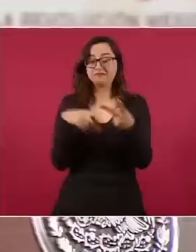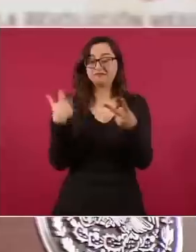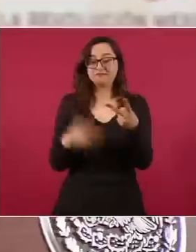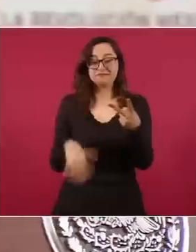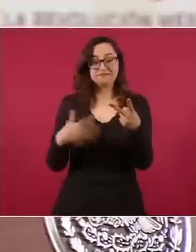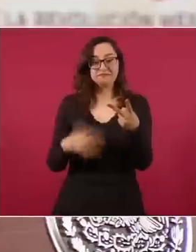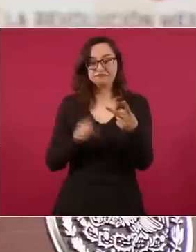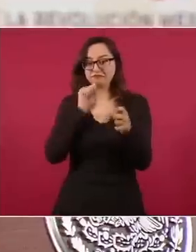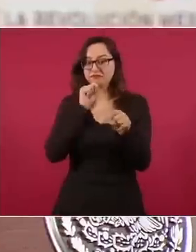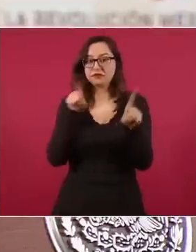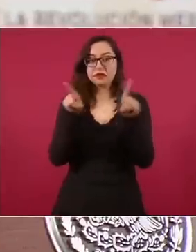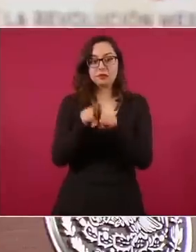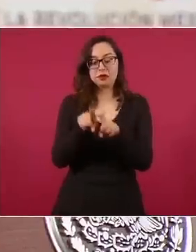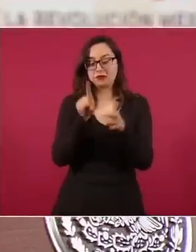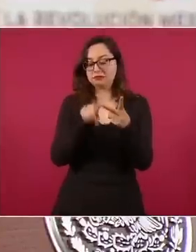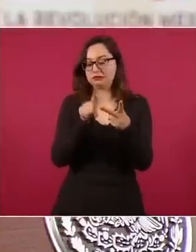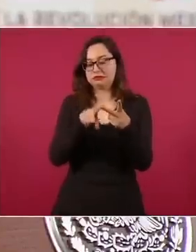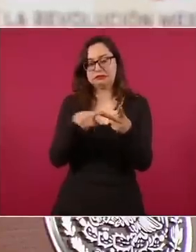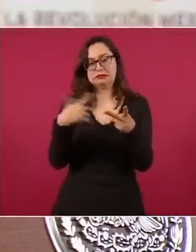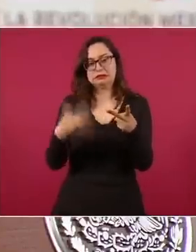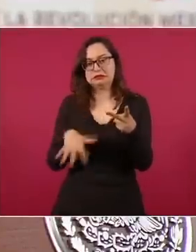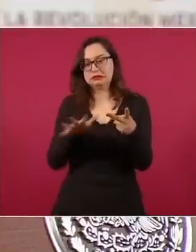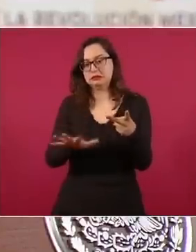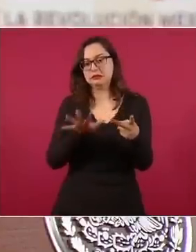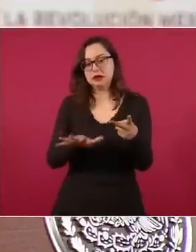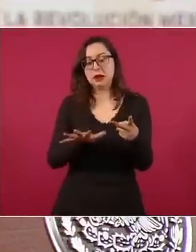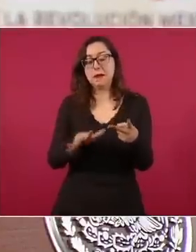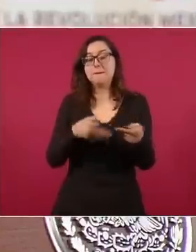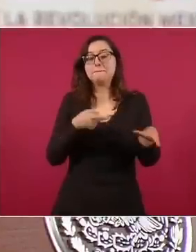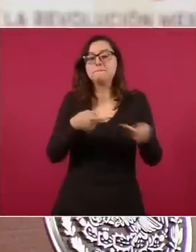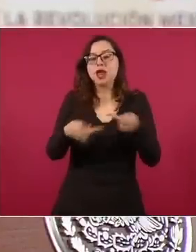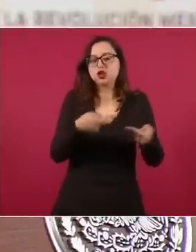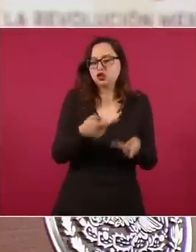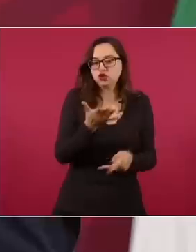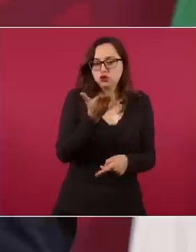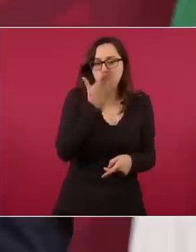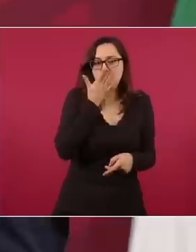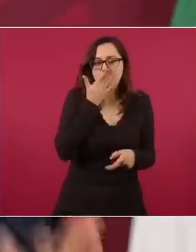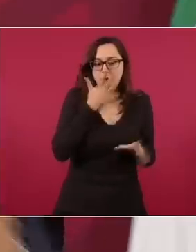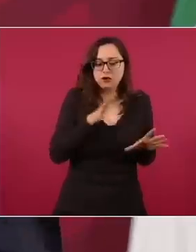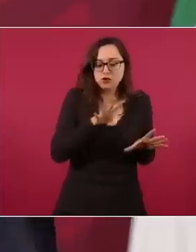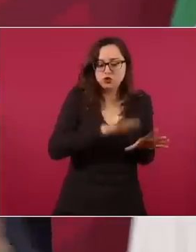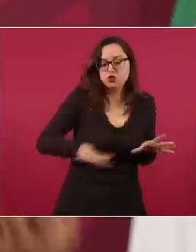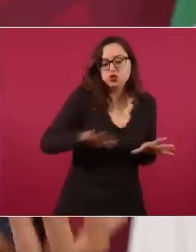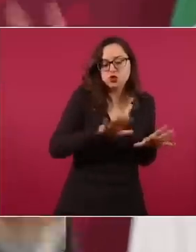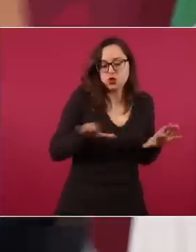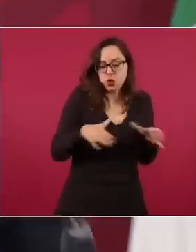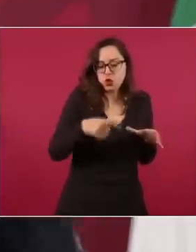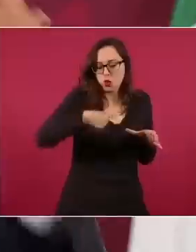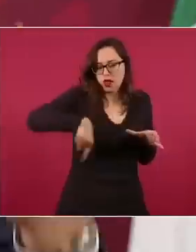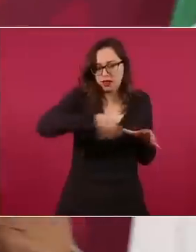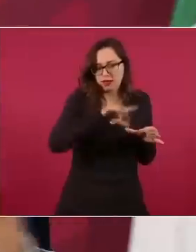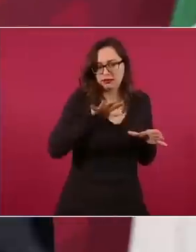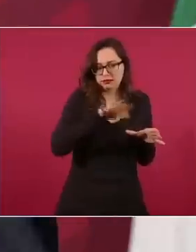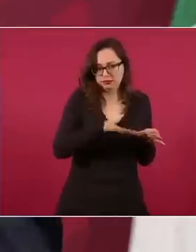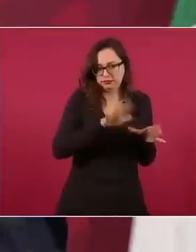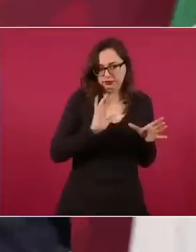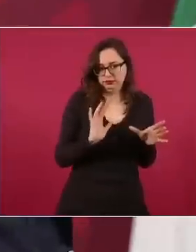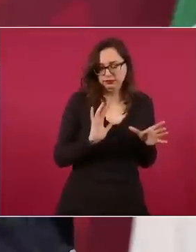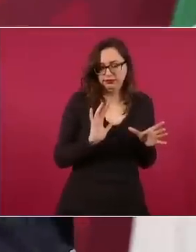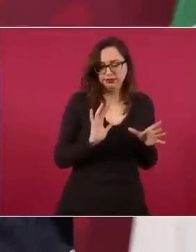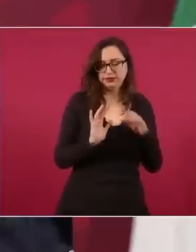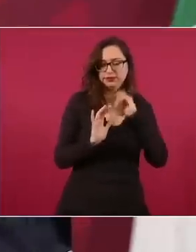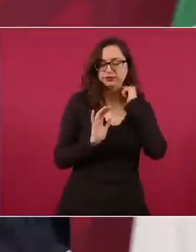excepcional, es el plan Sonora, que es un plan integral. No solo se trata